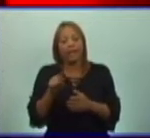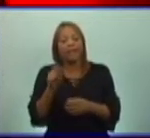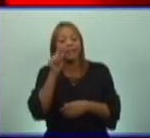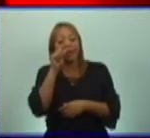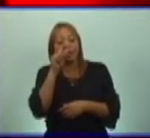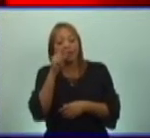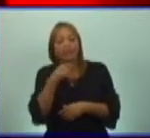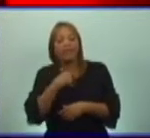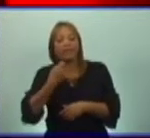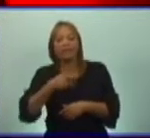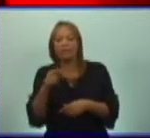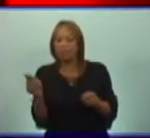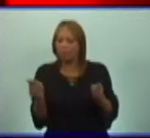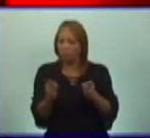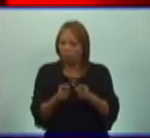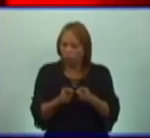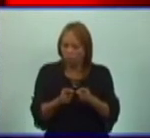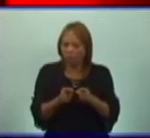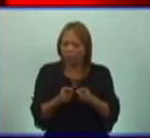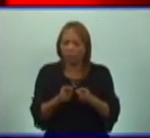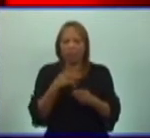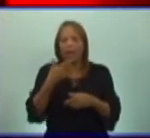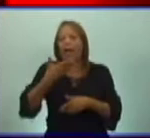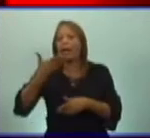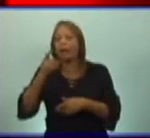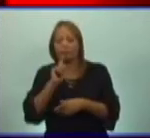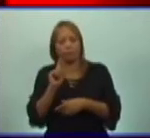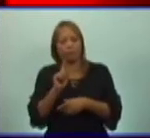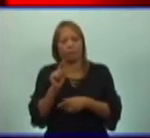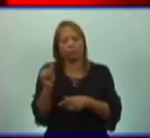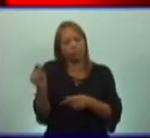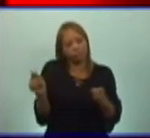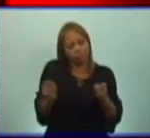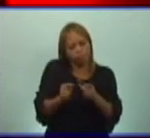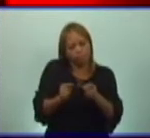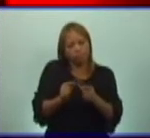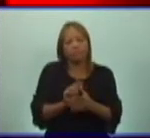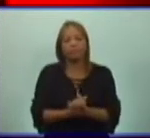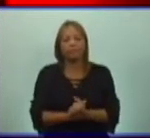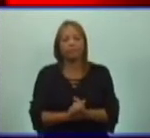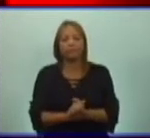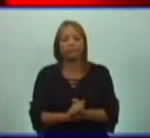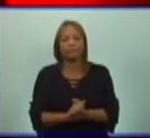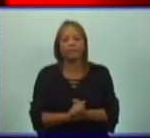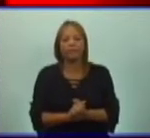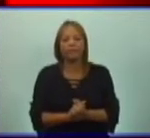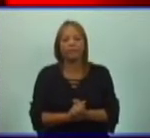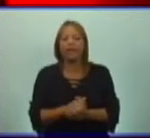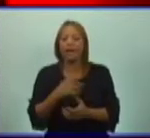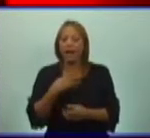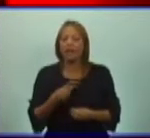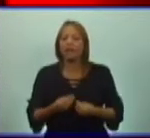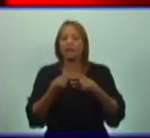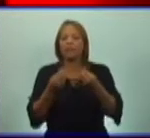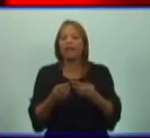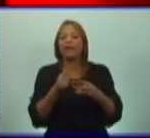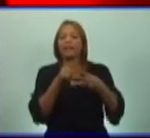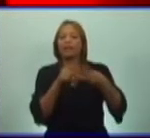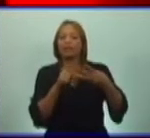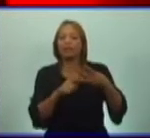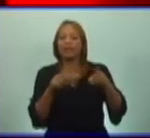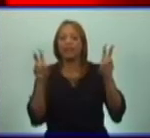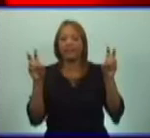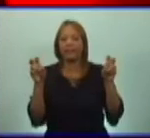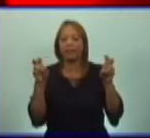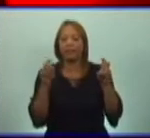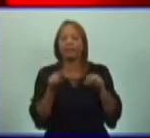ser breves. Bueno, llegó el momento de presentarle los tres temas que les proponemos y